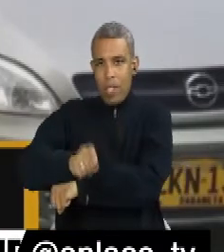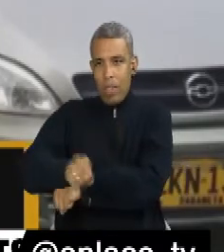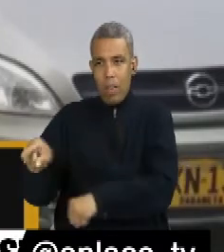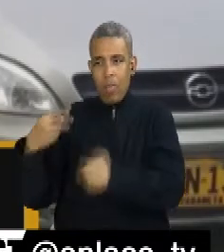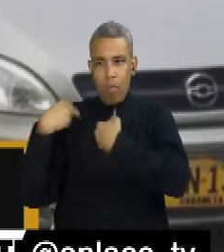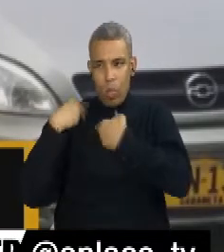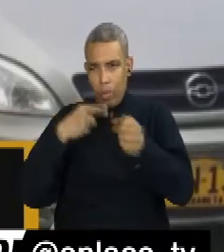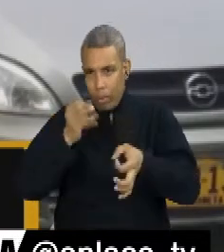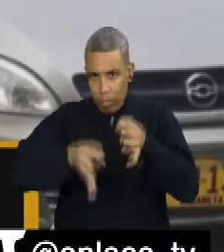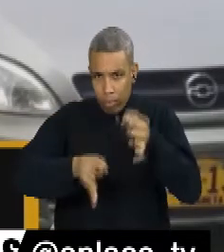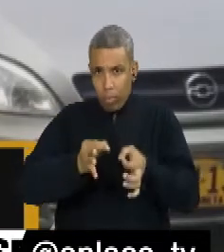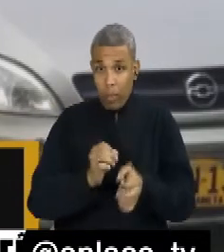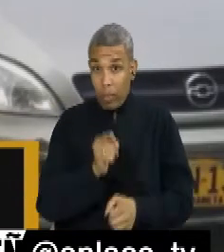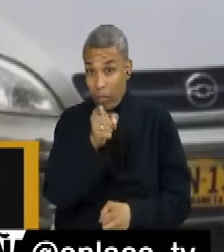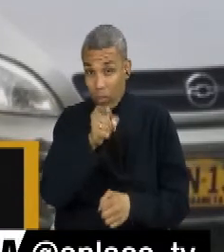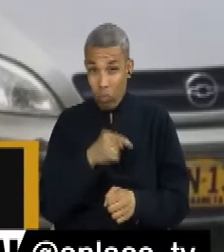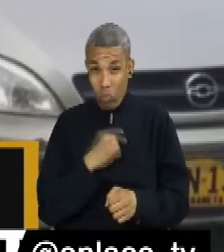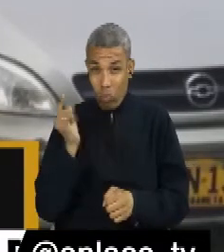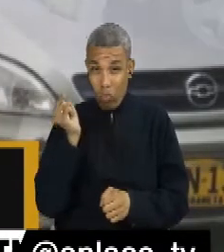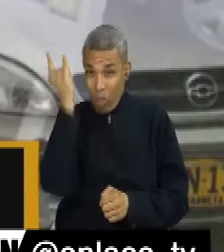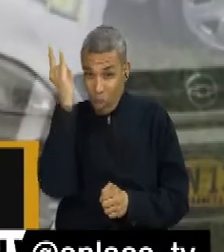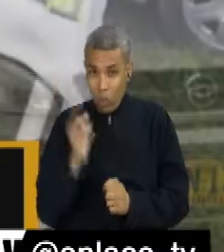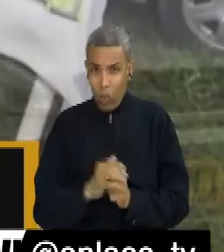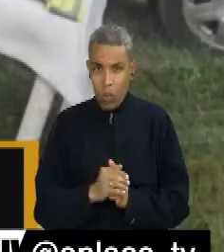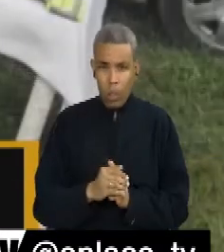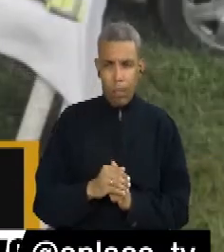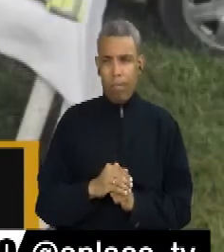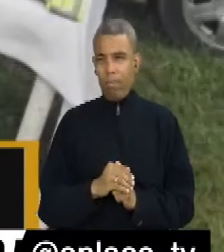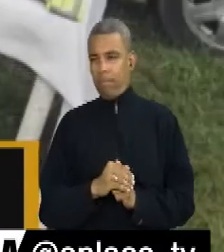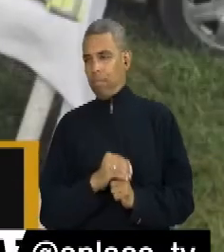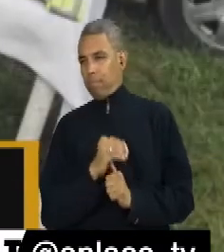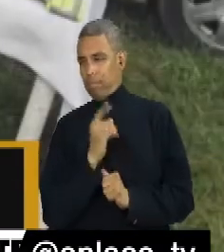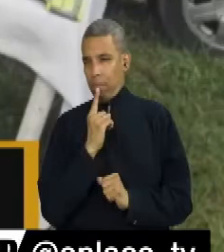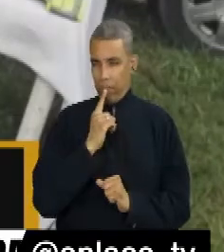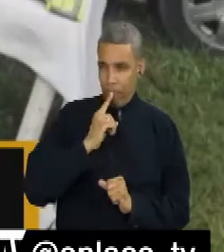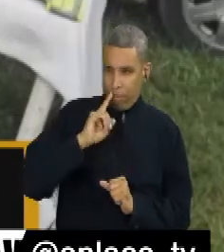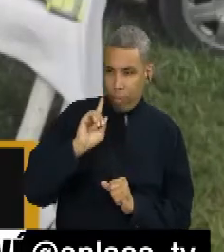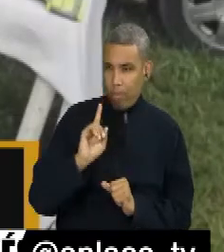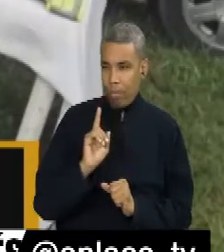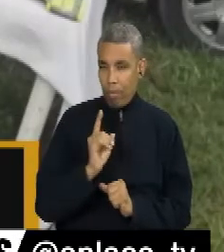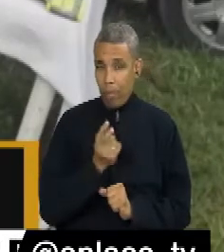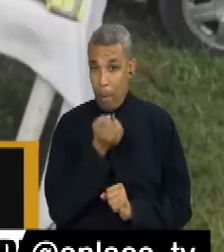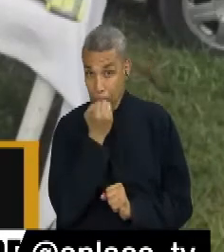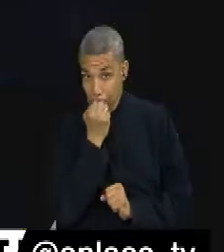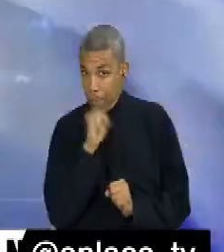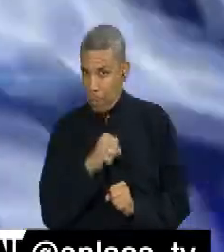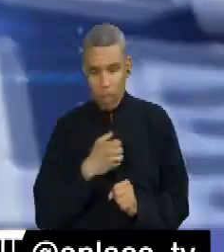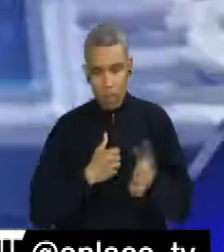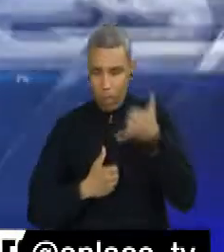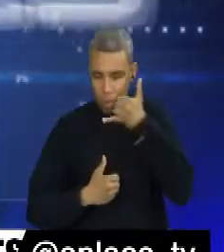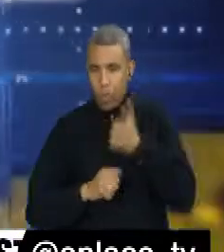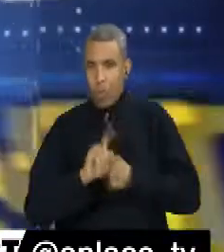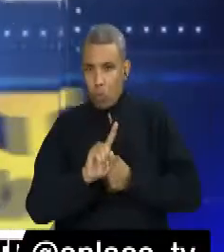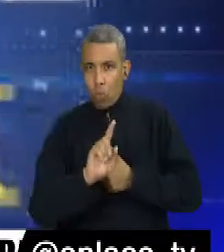un llamado a los ciudadanos para que en cualquier caso que genere sospecha dentro de su comunidad, informen a la línea 123.